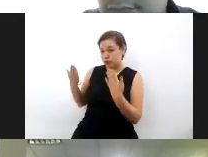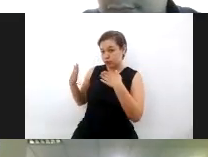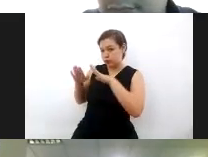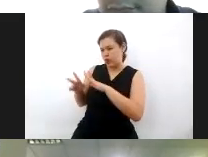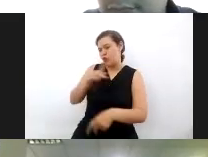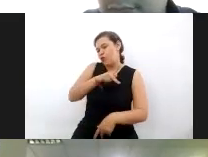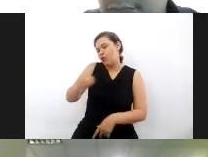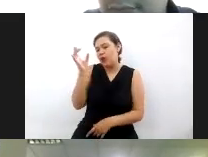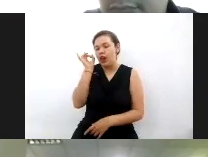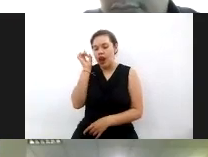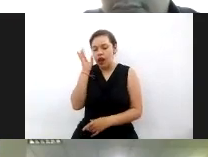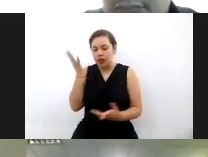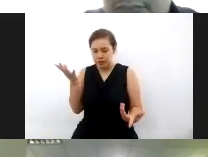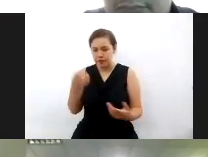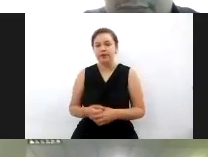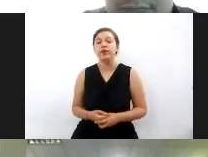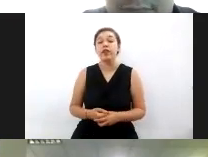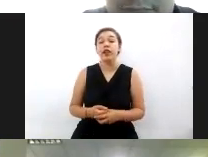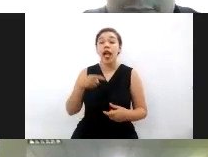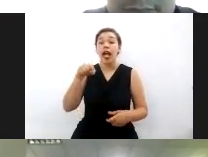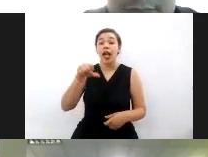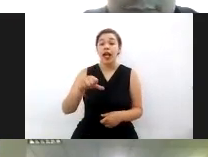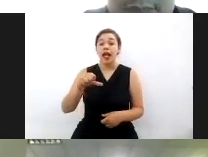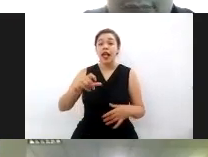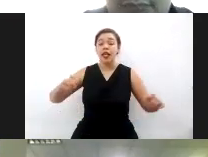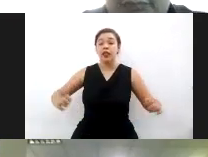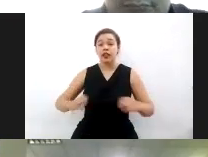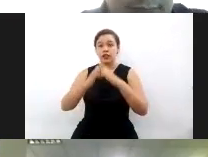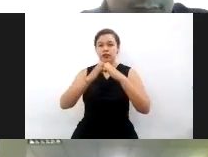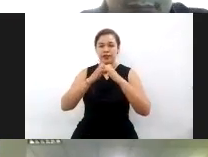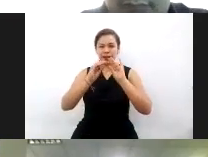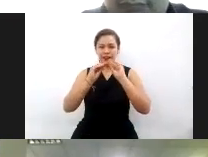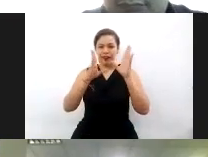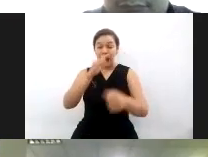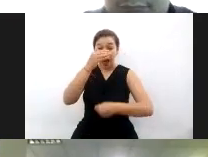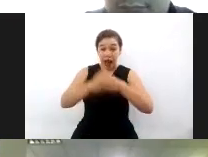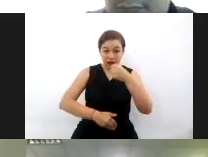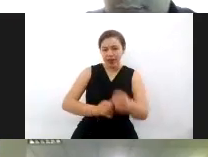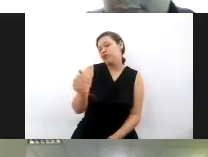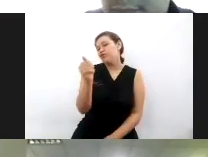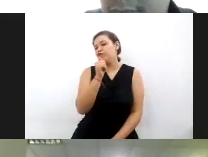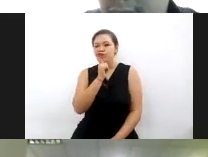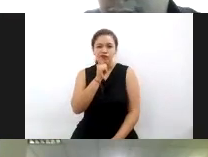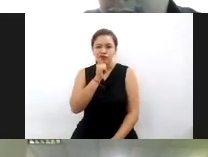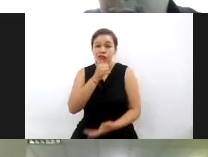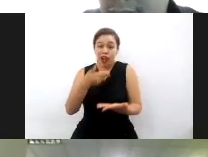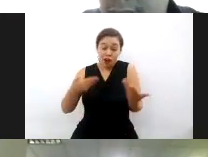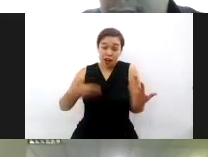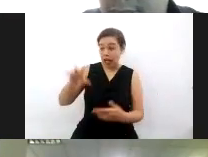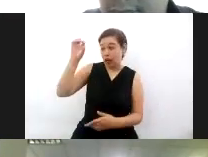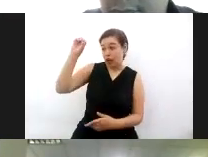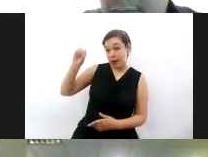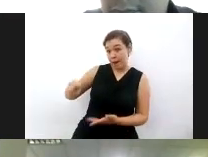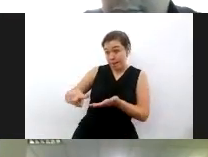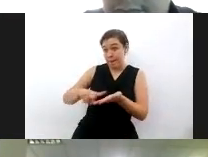todos. Y bueno, aquí es importante tener claro que esta emergencia pues no ha terminado, a pesar de que nos encontramos en semáforo verde, pues todavía